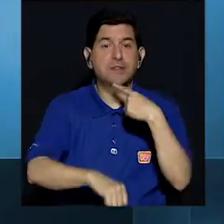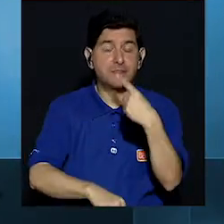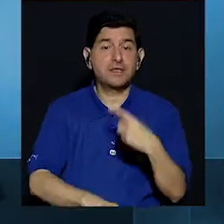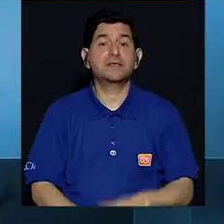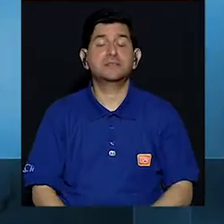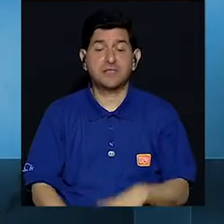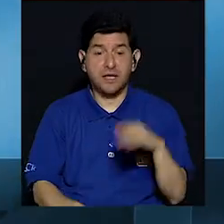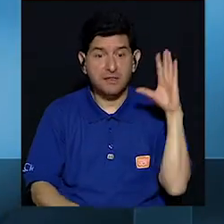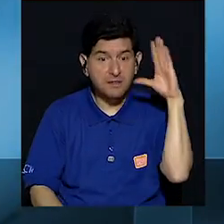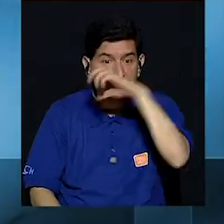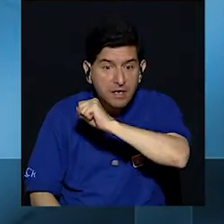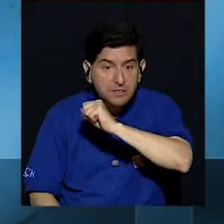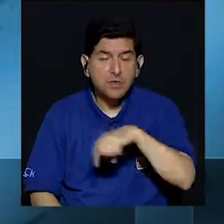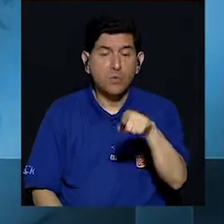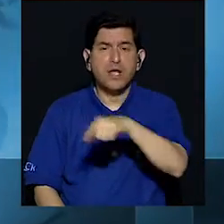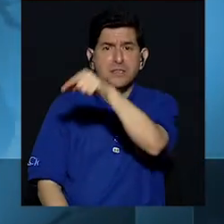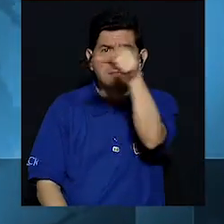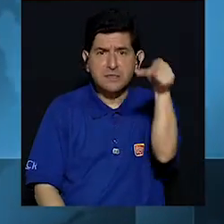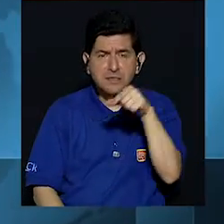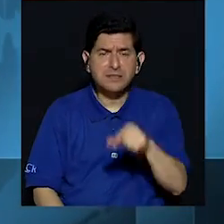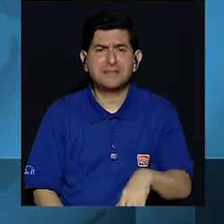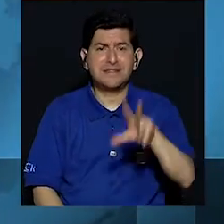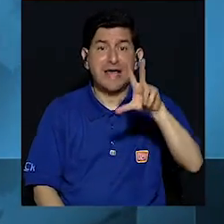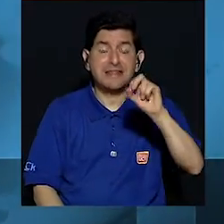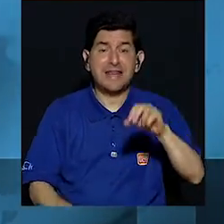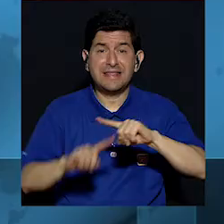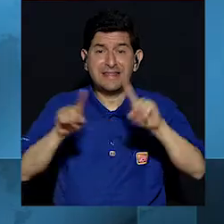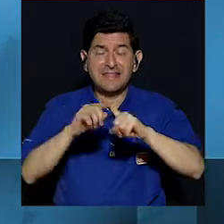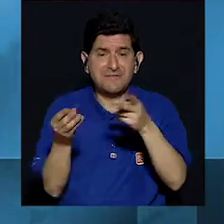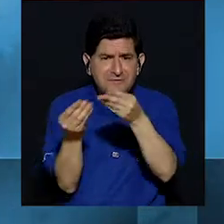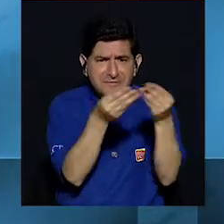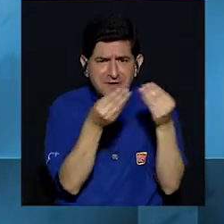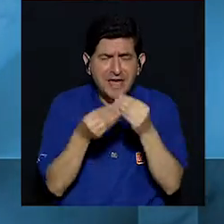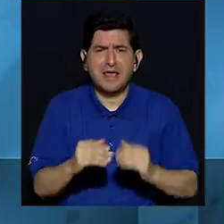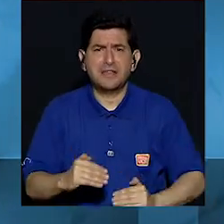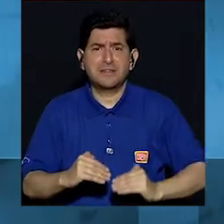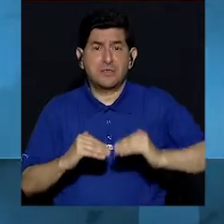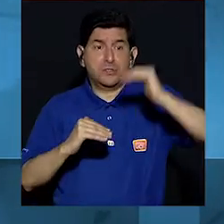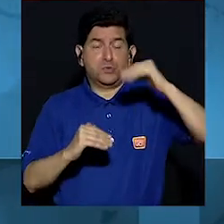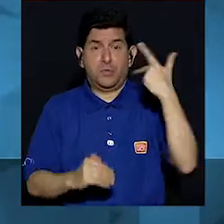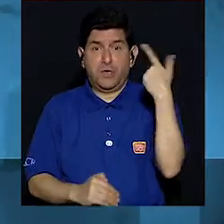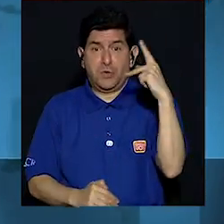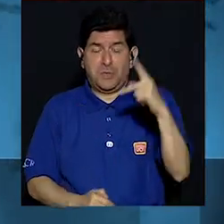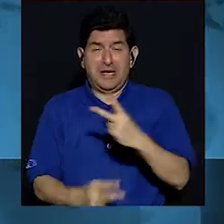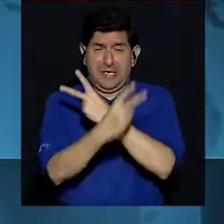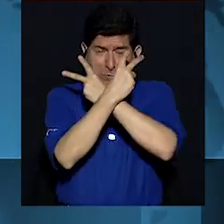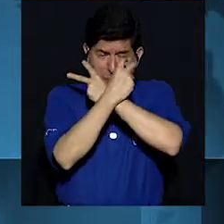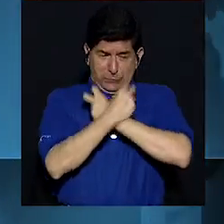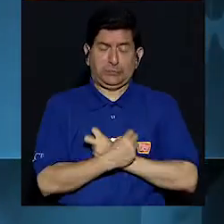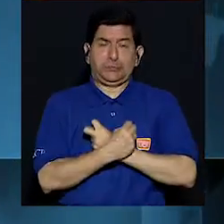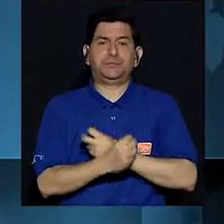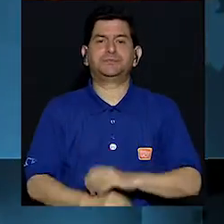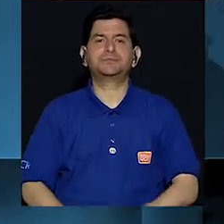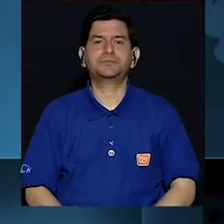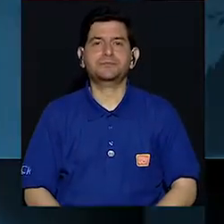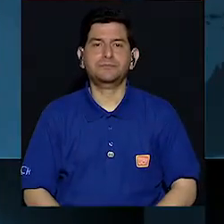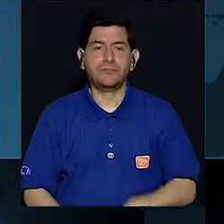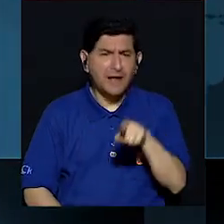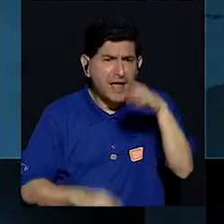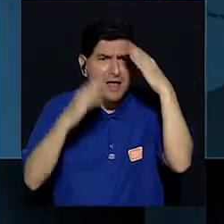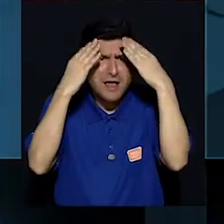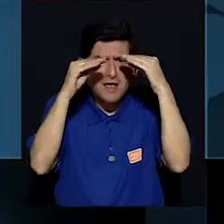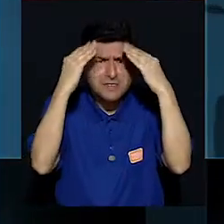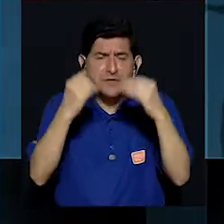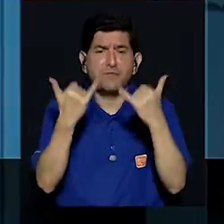haber detectado en esta cuenca más de 30 sustancias con alto riesgo de toxicidad. Esta información